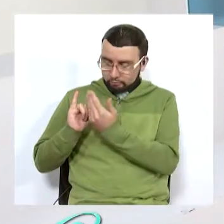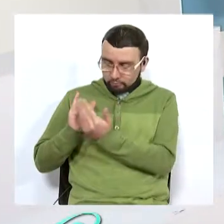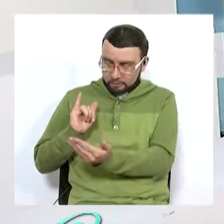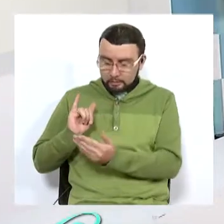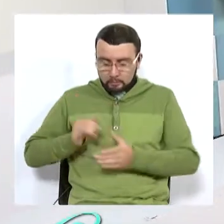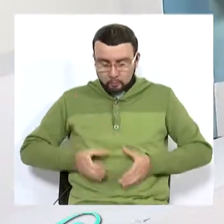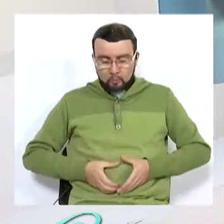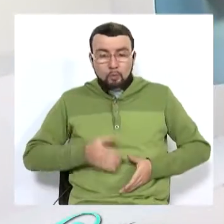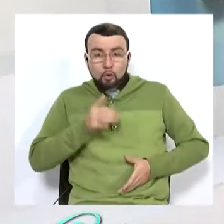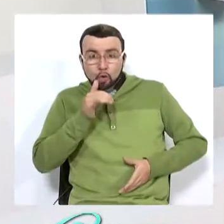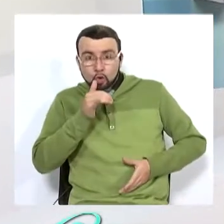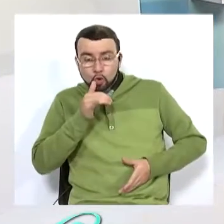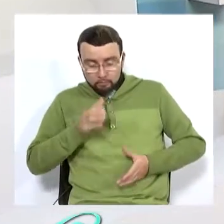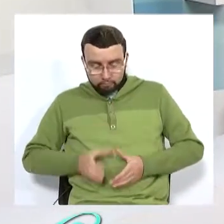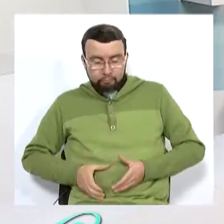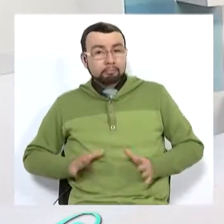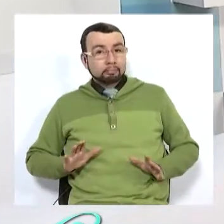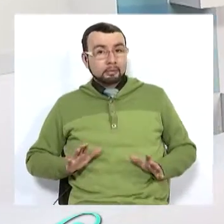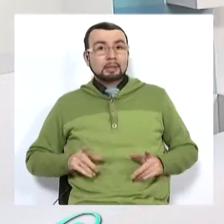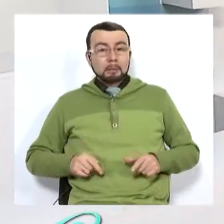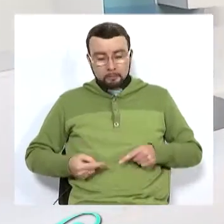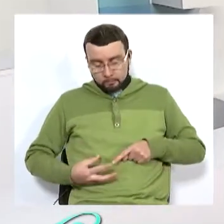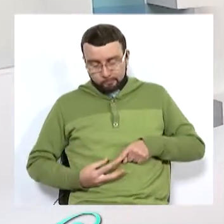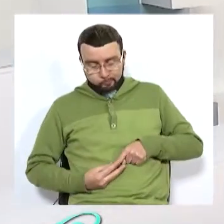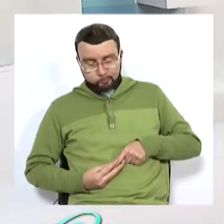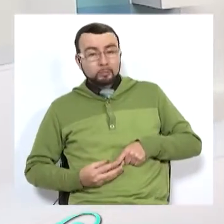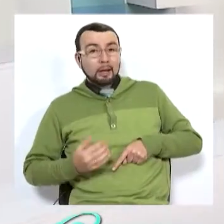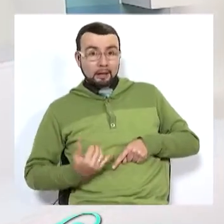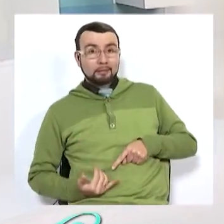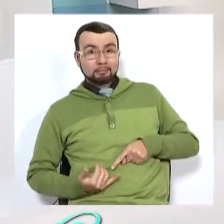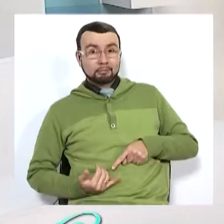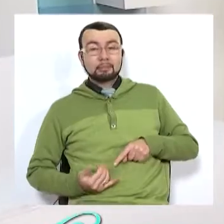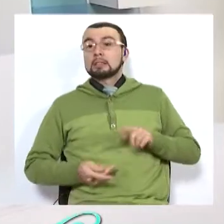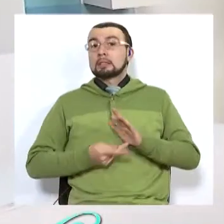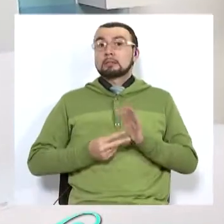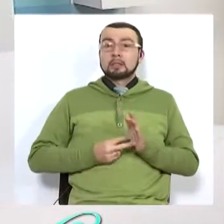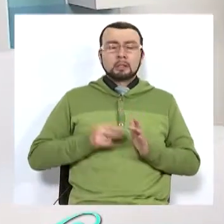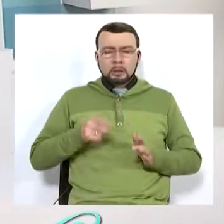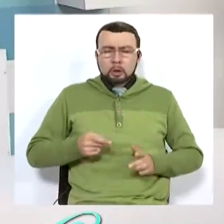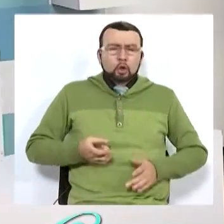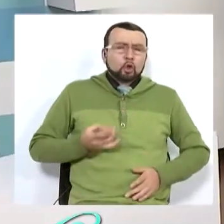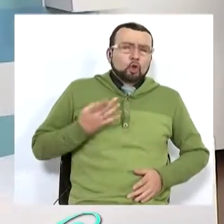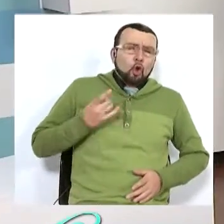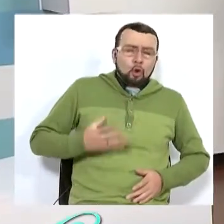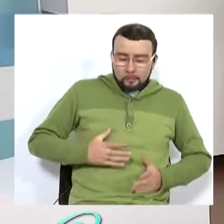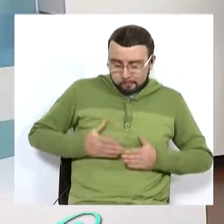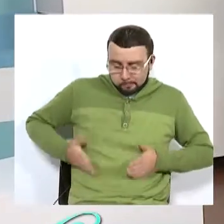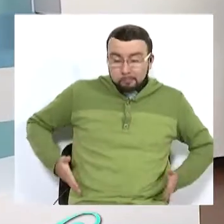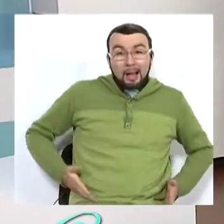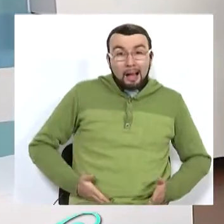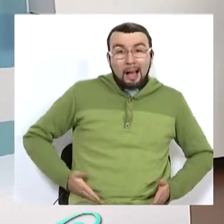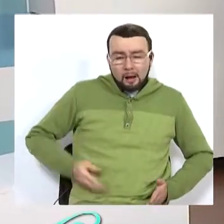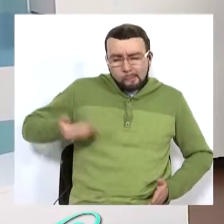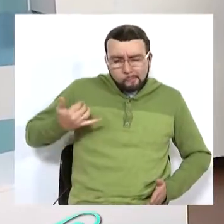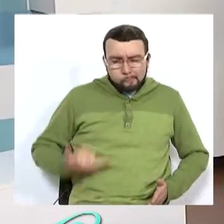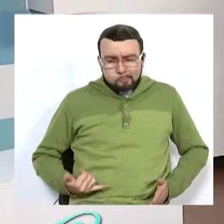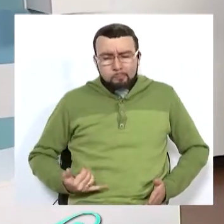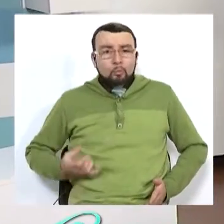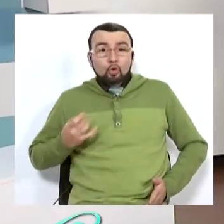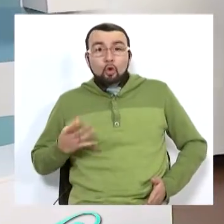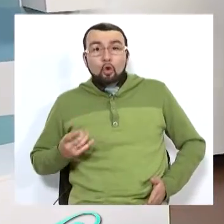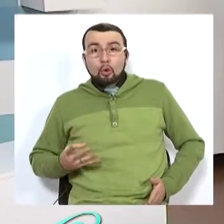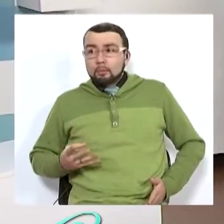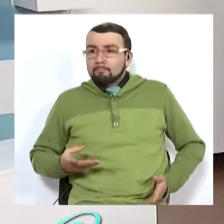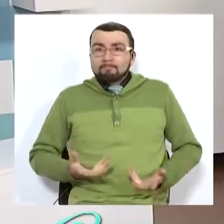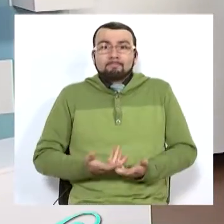vejiga, pero además encontramos apéndice. Entonces un dolor en esa región, en la ingle, al lado derecho,